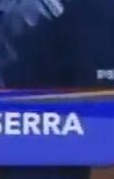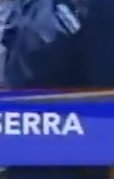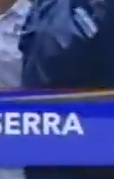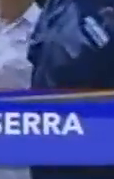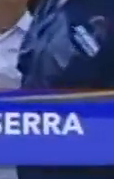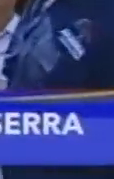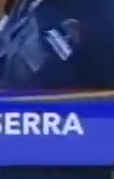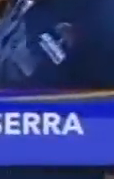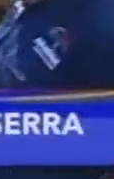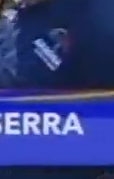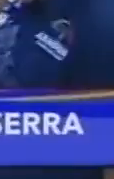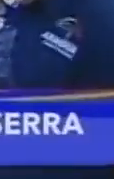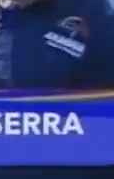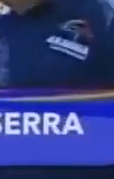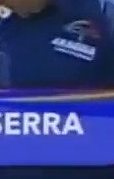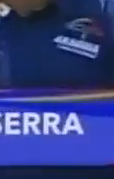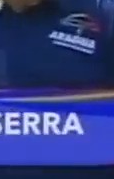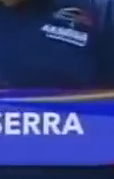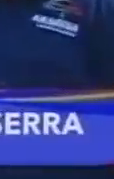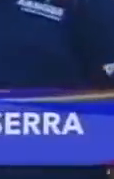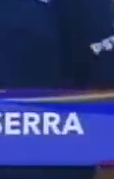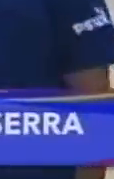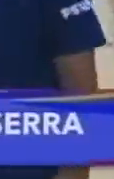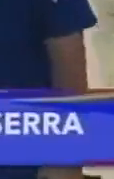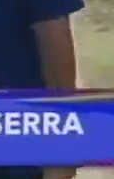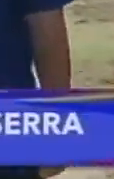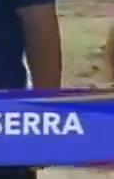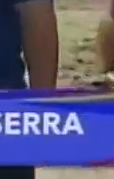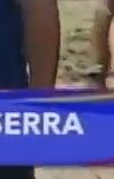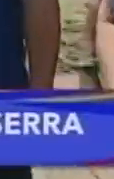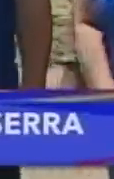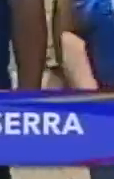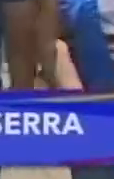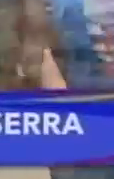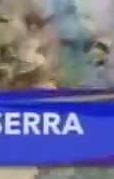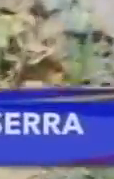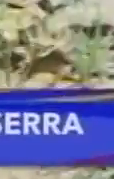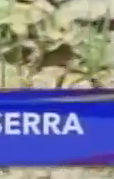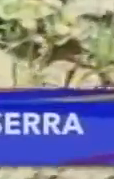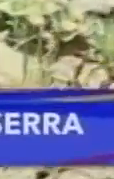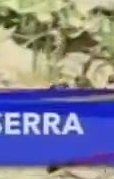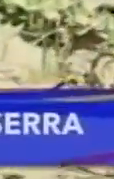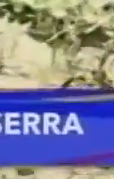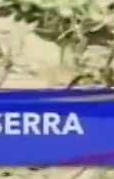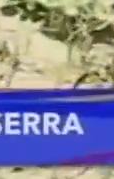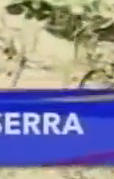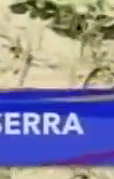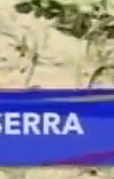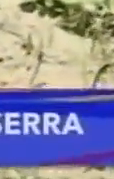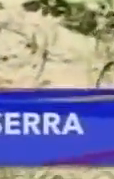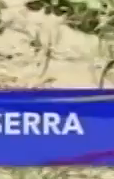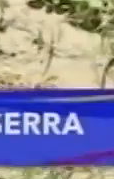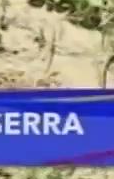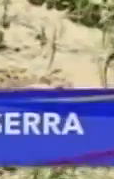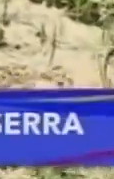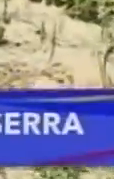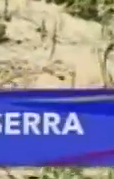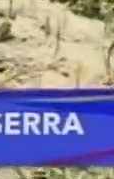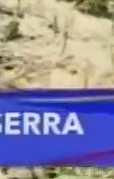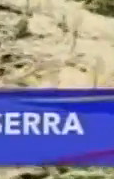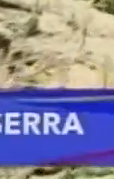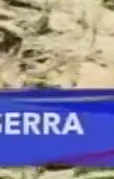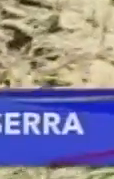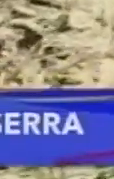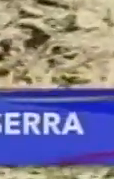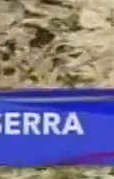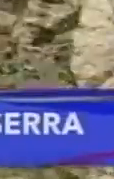mencionaba. Tenemos las mesas organopónicas que usted puede ver a mi lado con sus kits escolares, las asperjadoras, machetes,